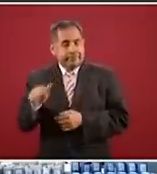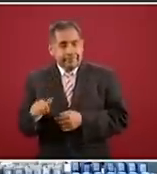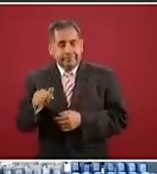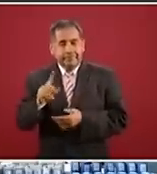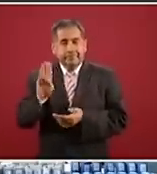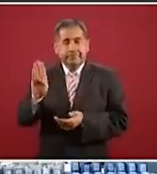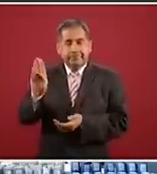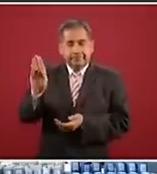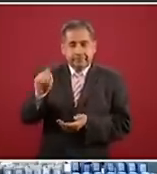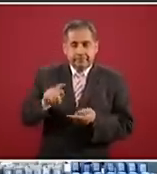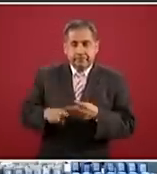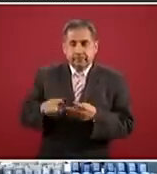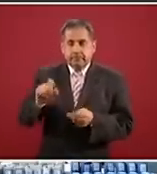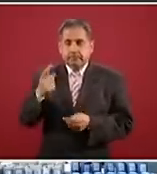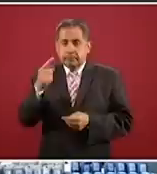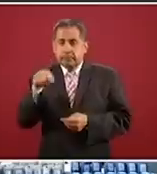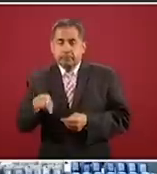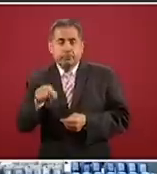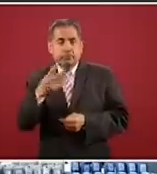21,411 kilogramos de cocaína,